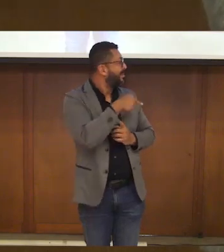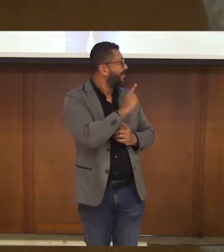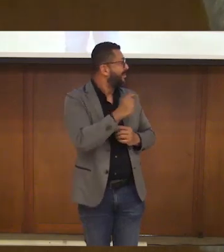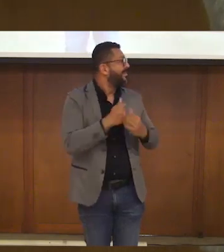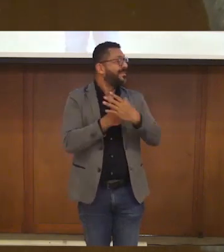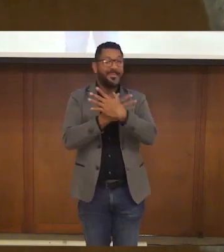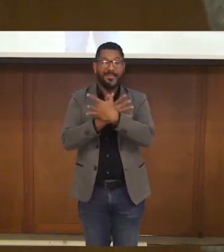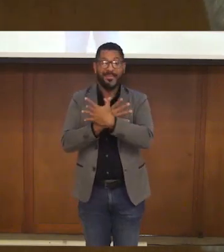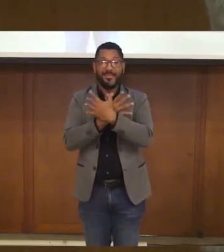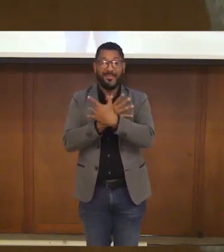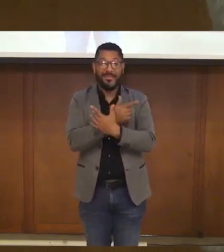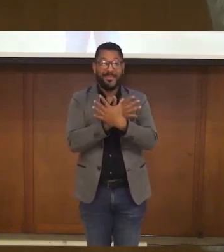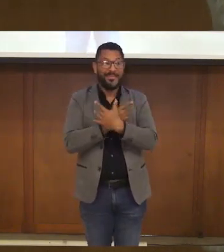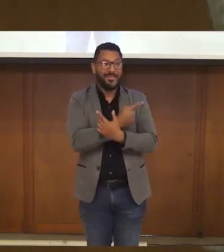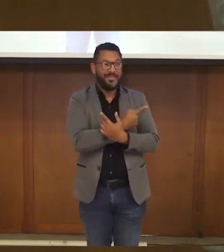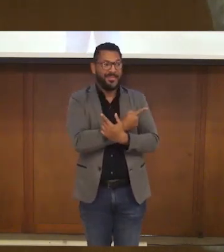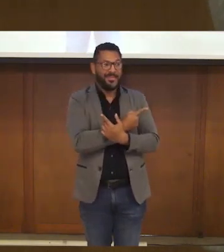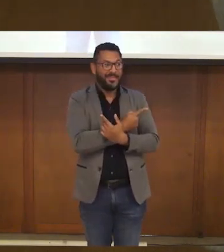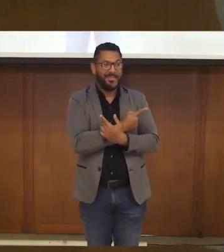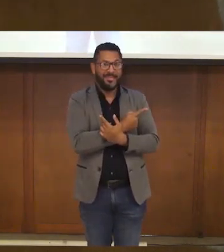Ahí está María Isabel